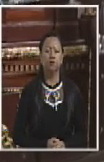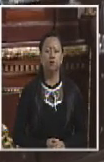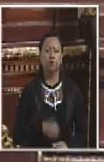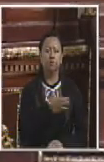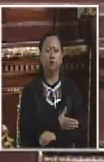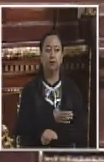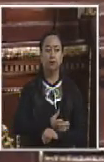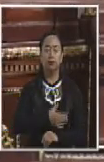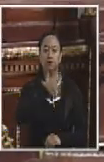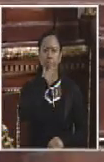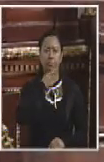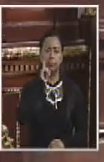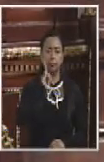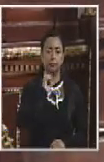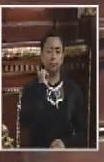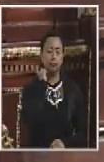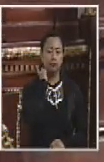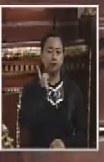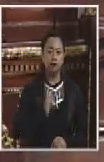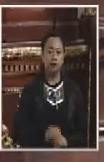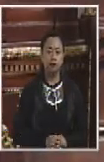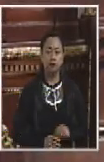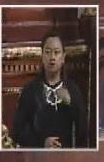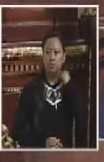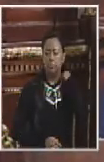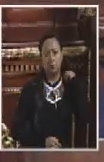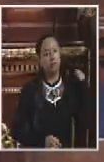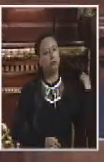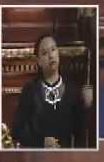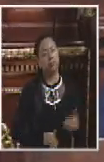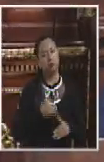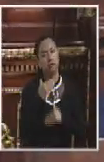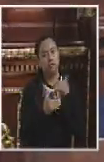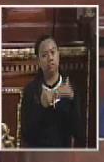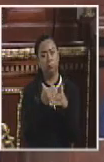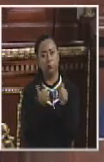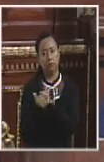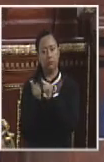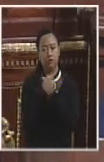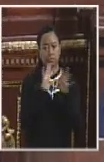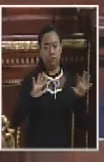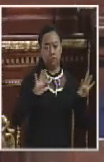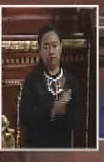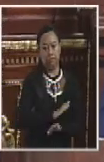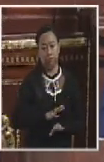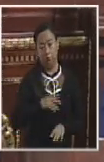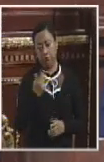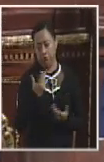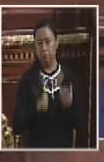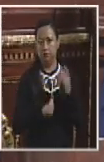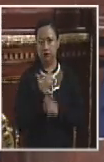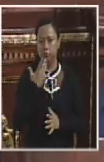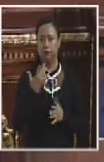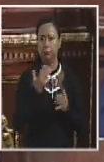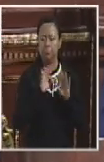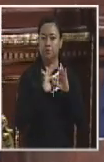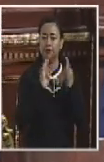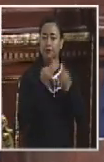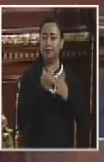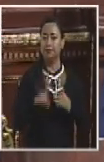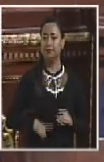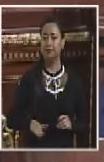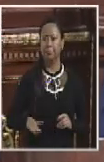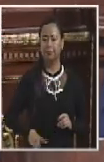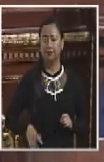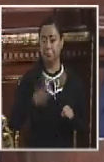compañeras y compañeros diputados. El proceso de transformación a esta nueva forma de gobierno que